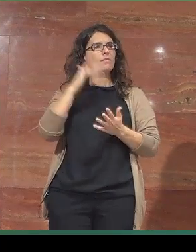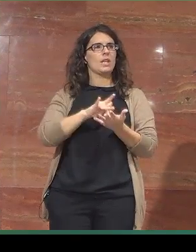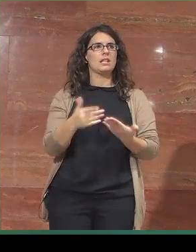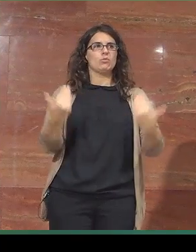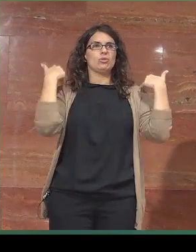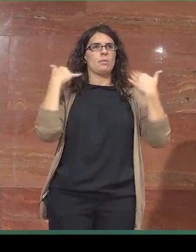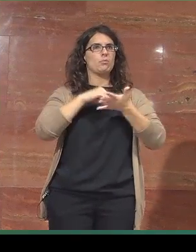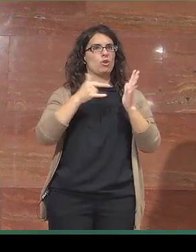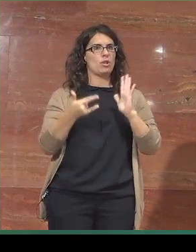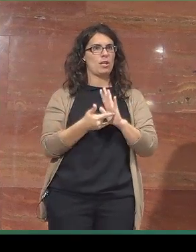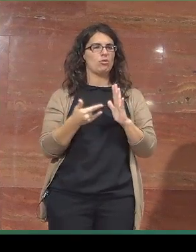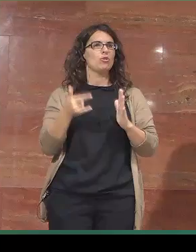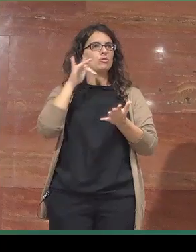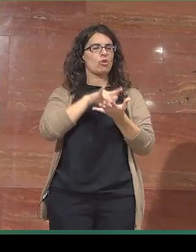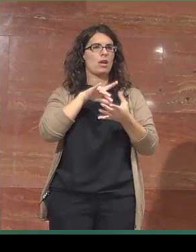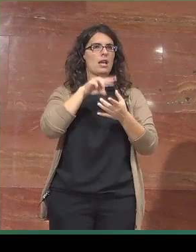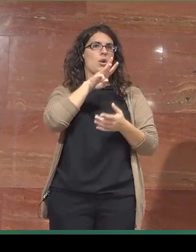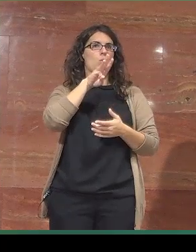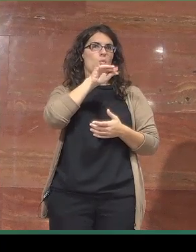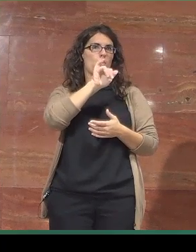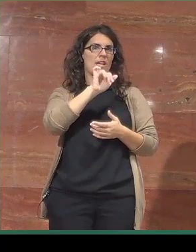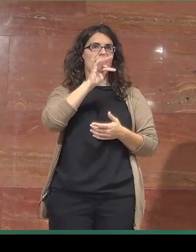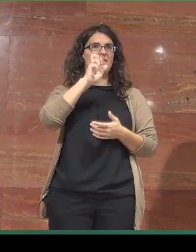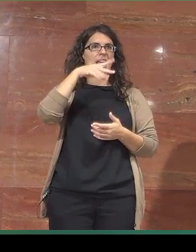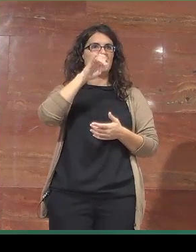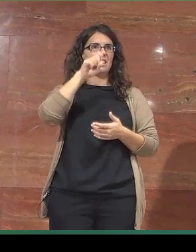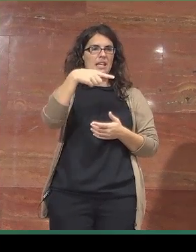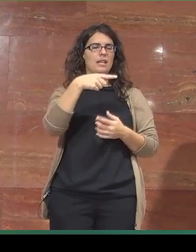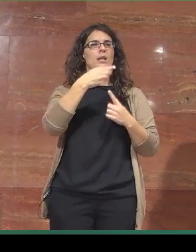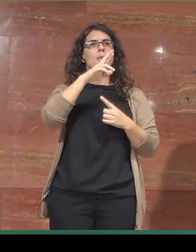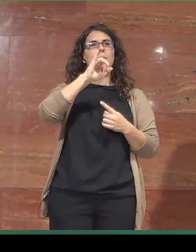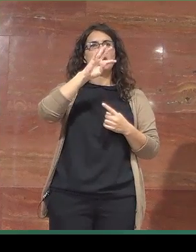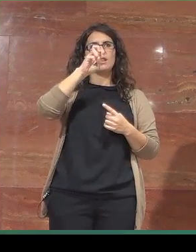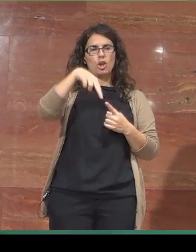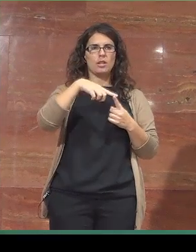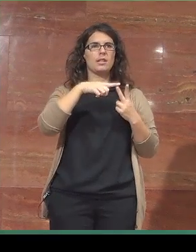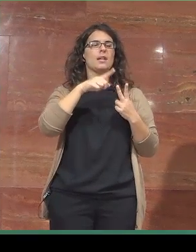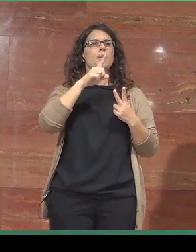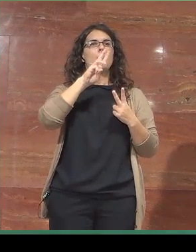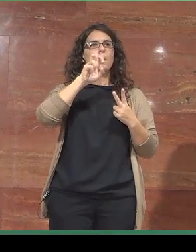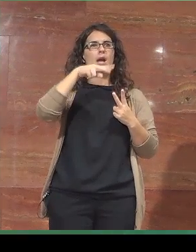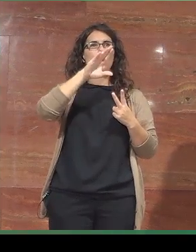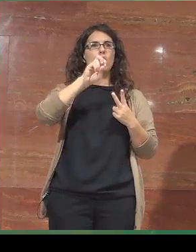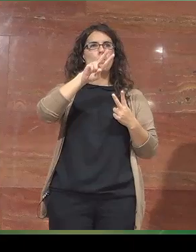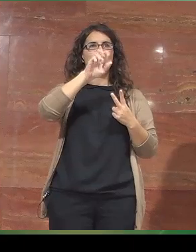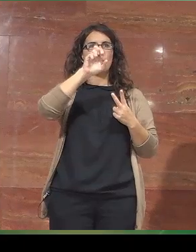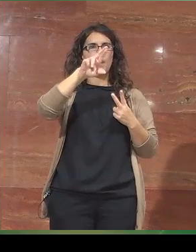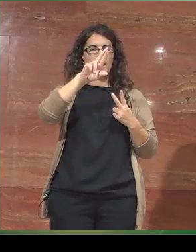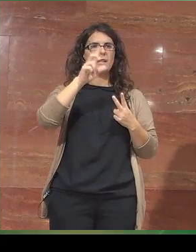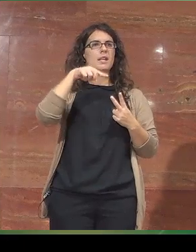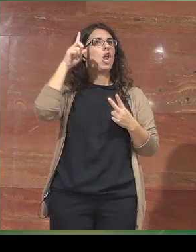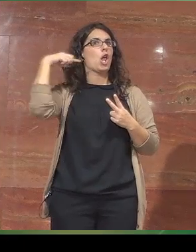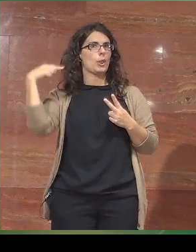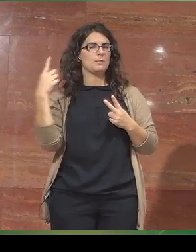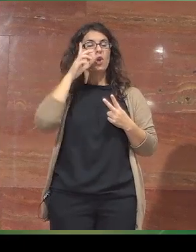de proyectos en esquemas de wayfinding en Brighton, en Leeds, en Vancouver, en Londres. En Londres tienen un proyecto muy bonito,